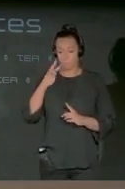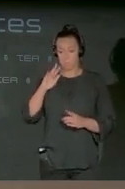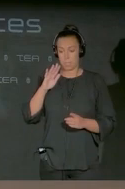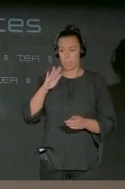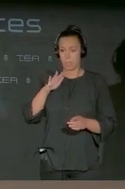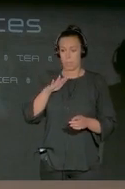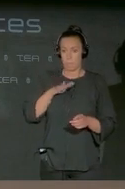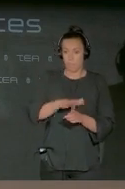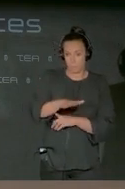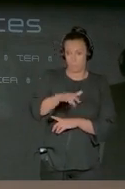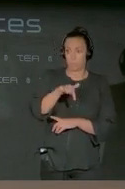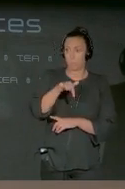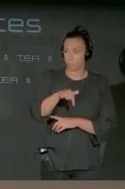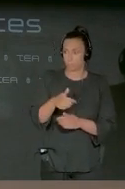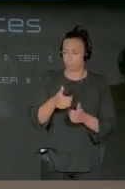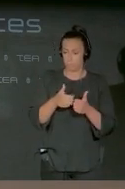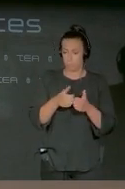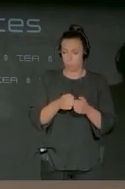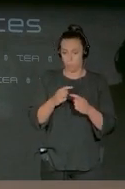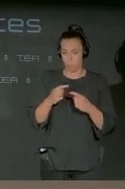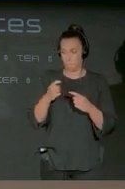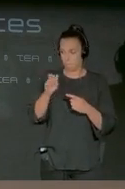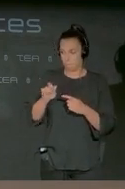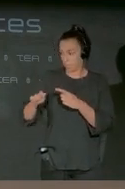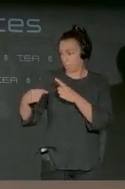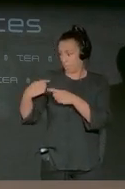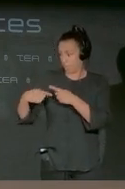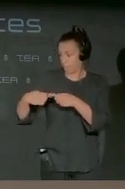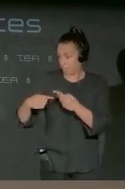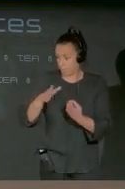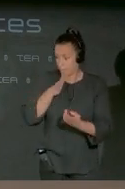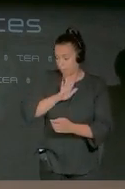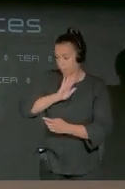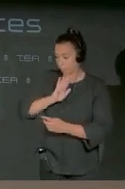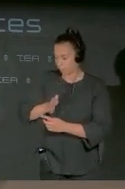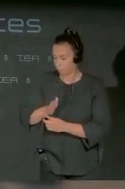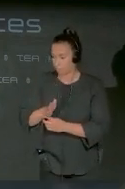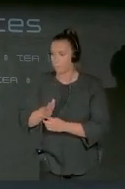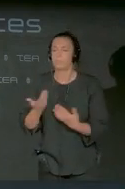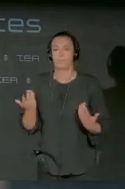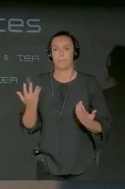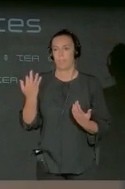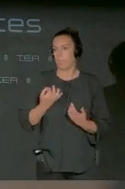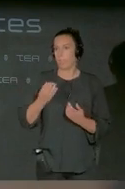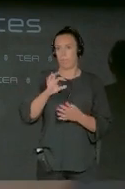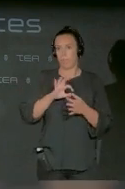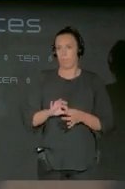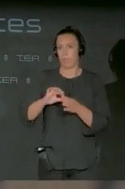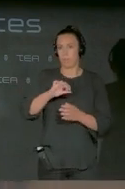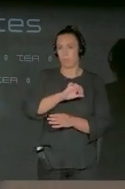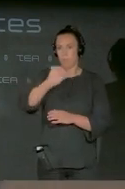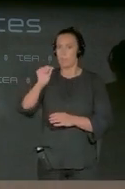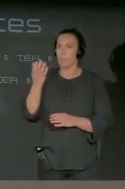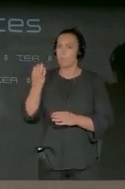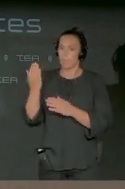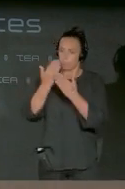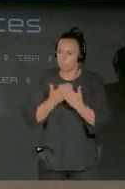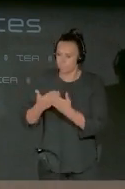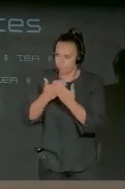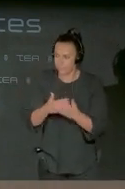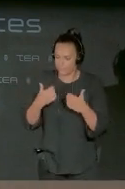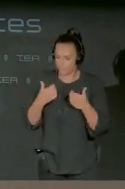como el del videojuego ya está teniendo en las generaciones actuales, se convierte casi en un imperativo que desde la Unión Europea se fortalezca y monitorice el sector. Con